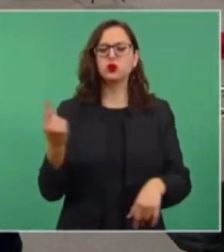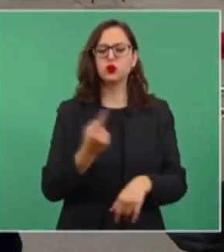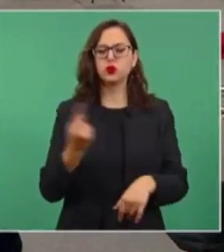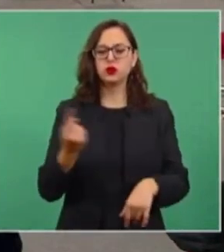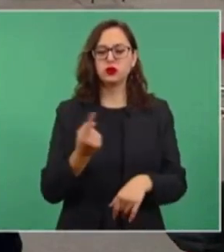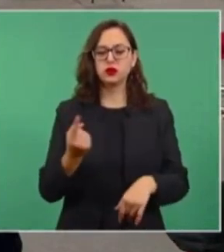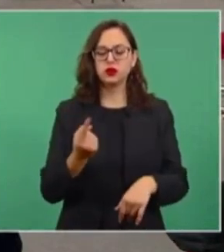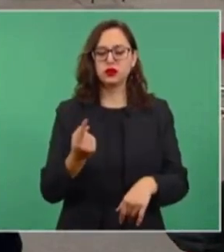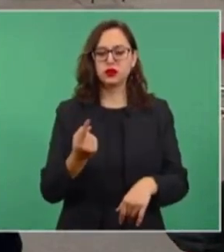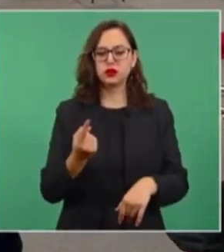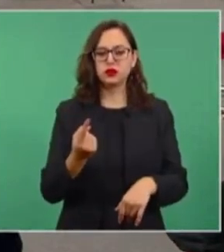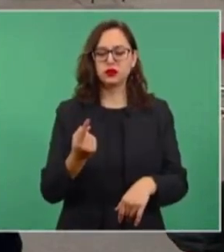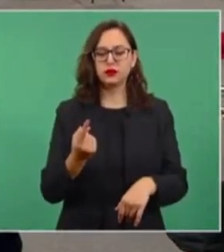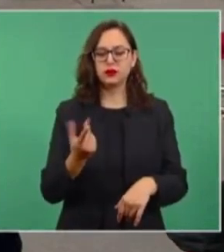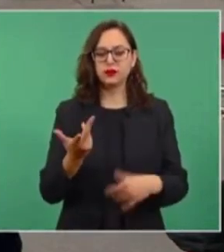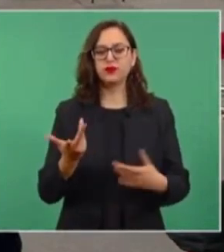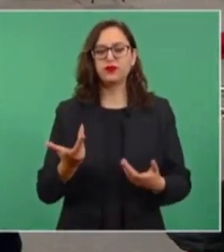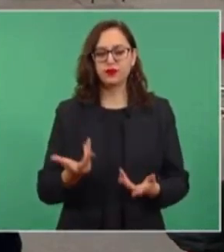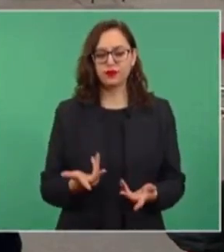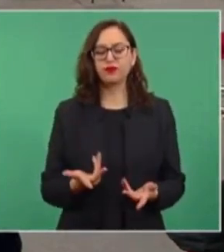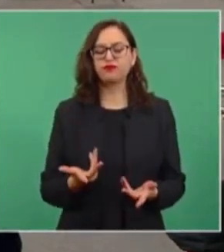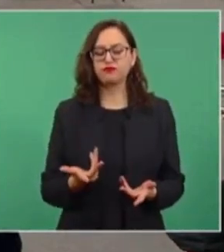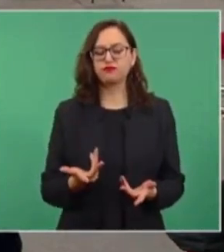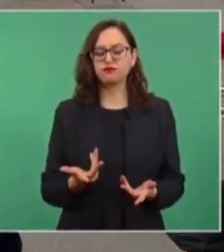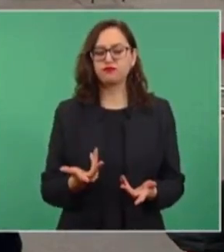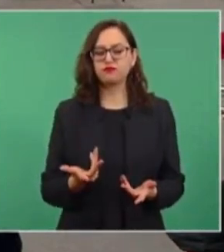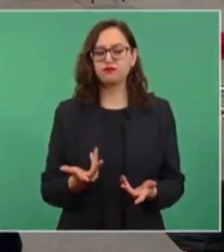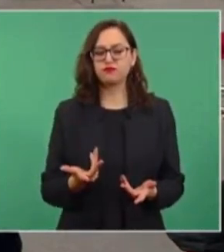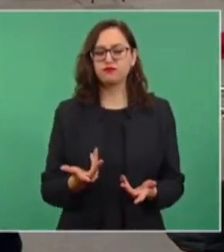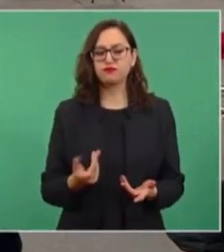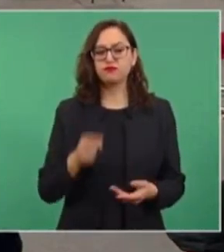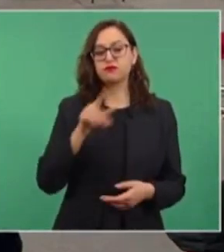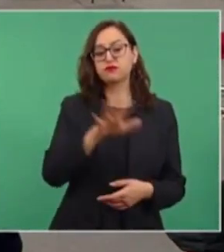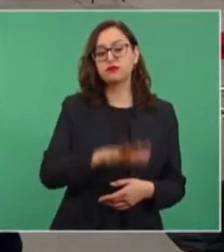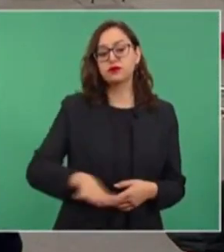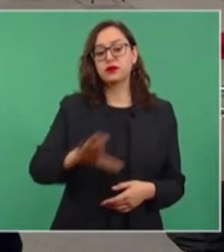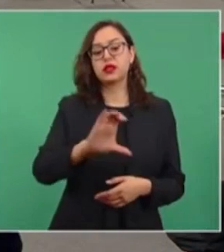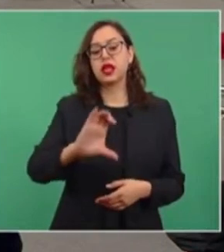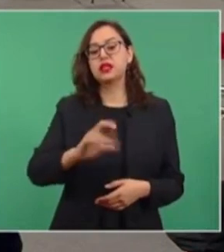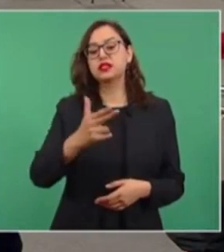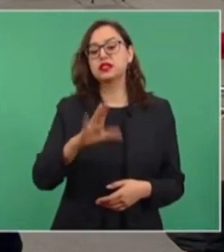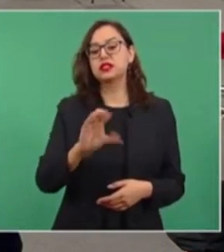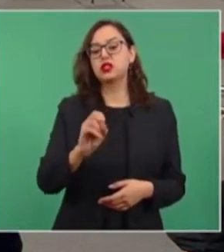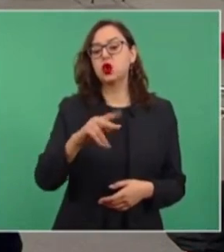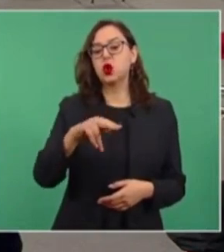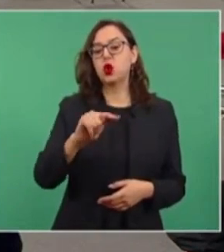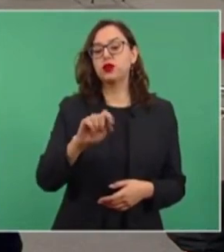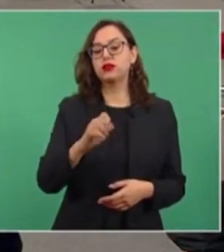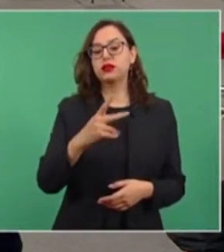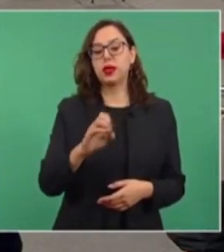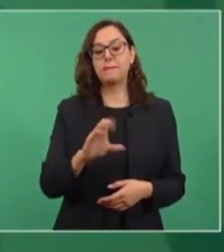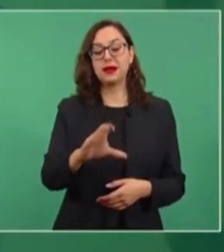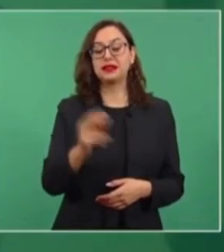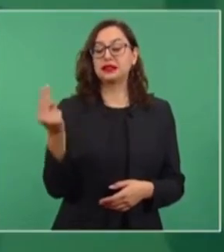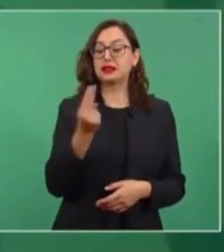de reservas para Chicontepec y